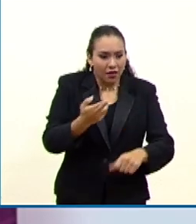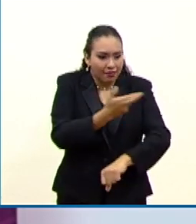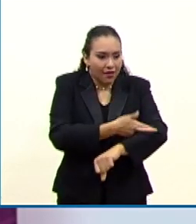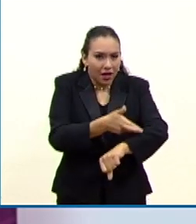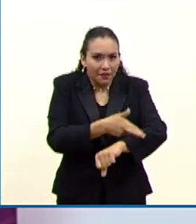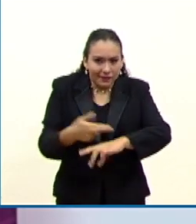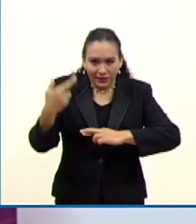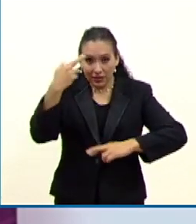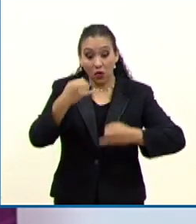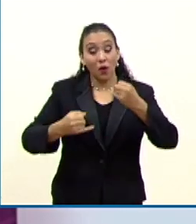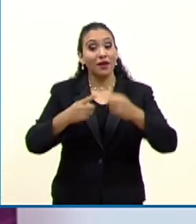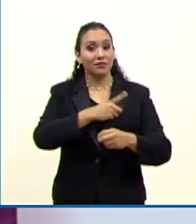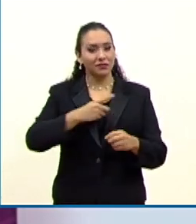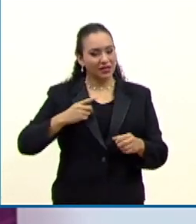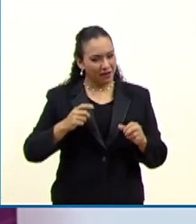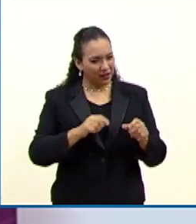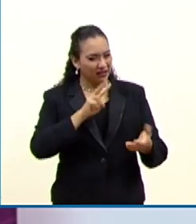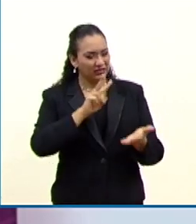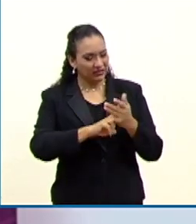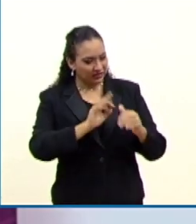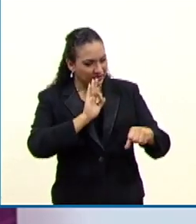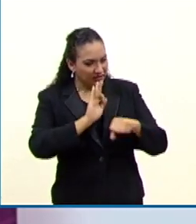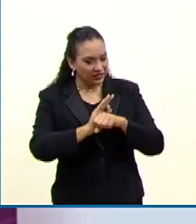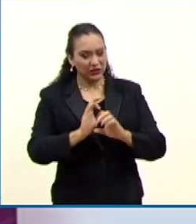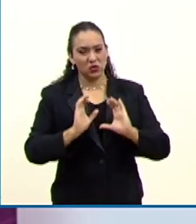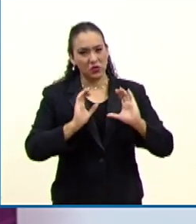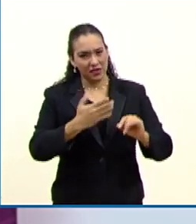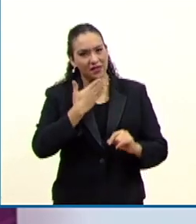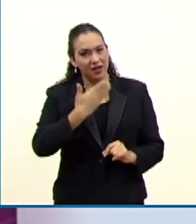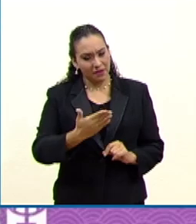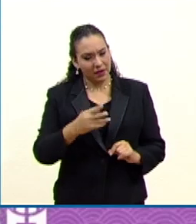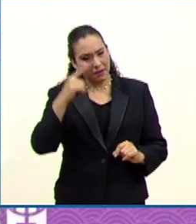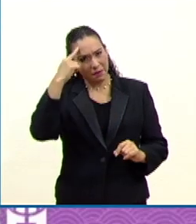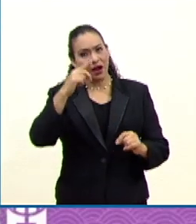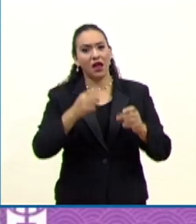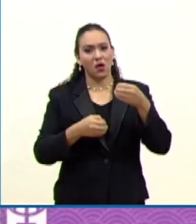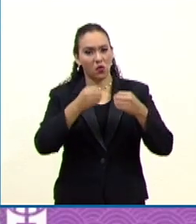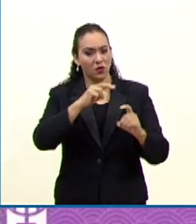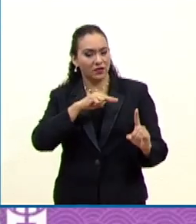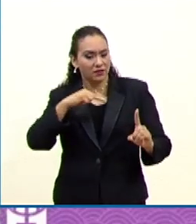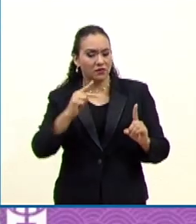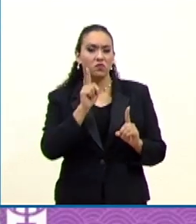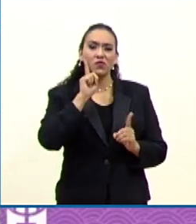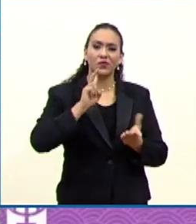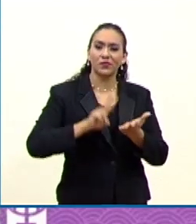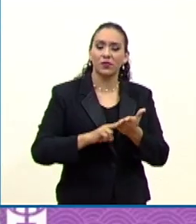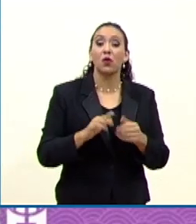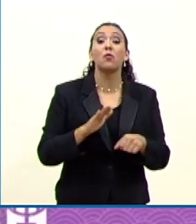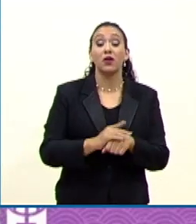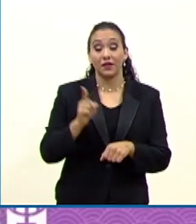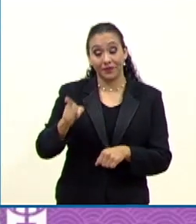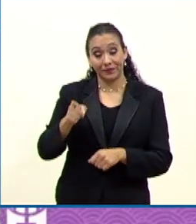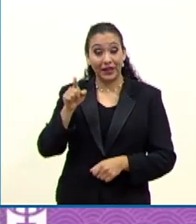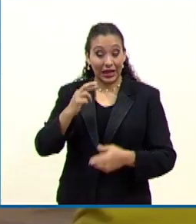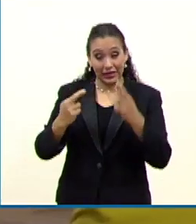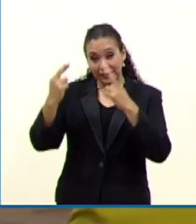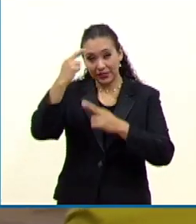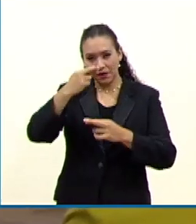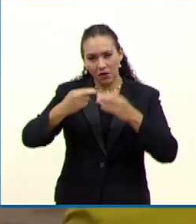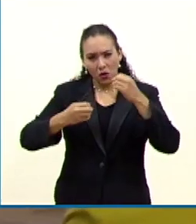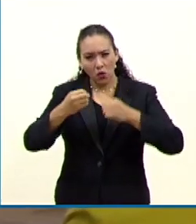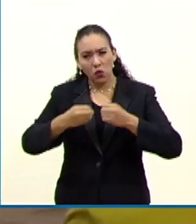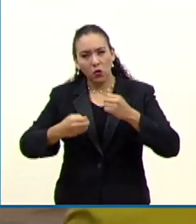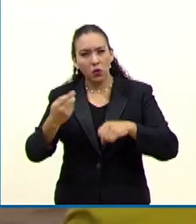manifestaron participantes en el Seminario Internacional sobre Justicia y Perspectiva de Género, como parte de los trabajos preparatorios de